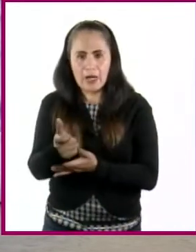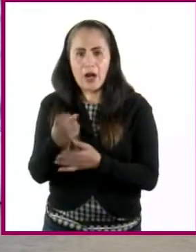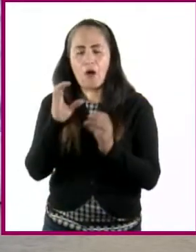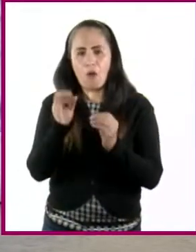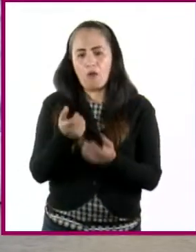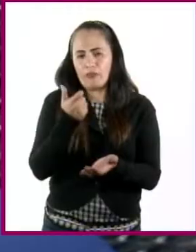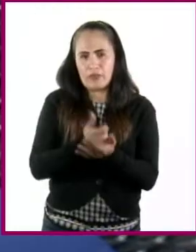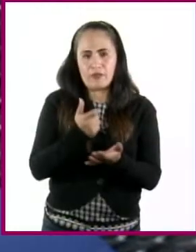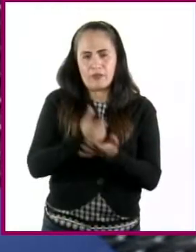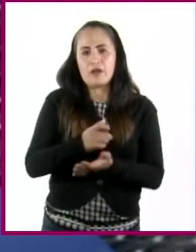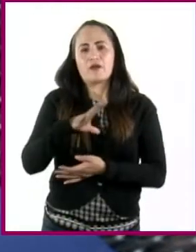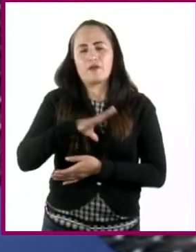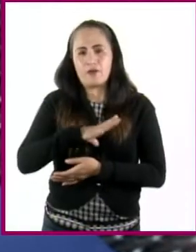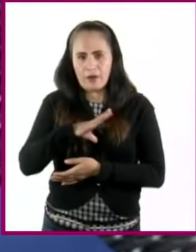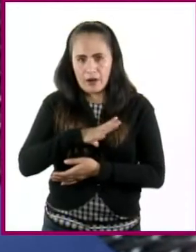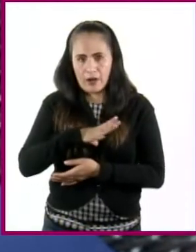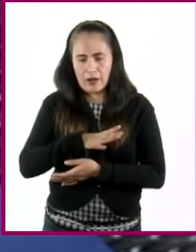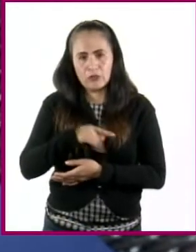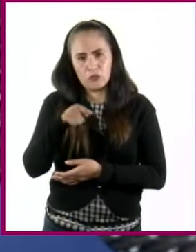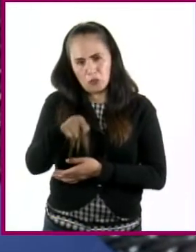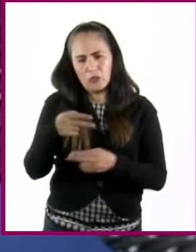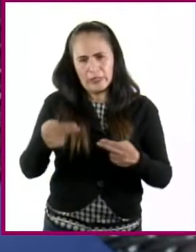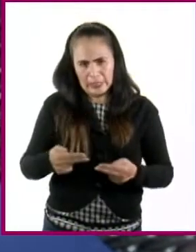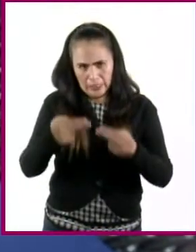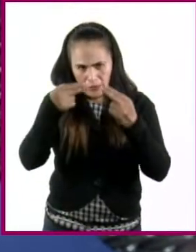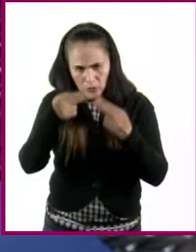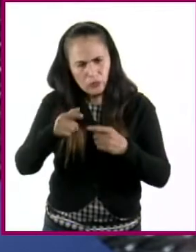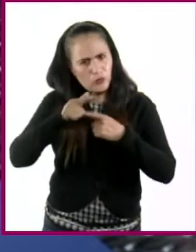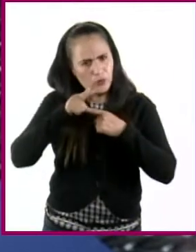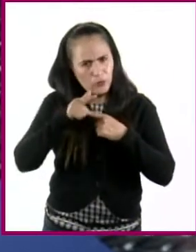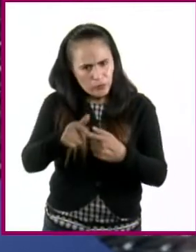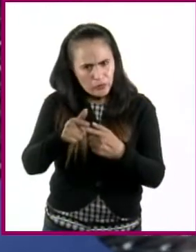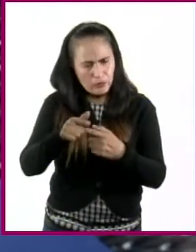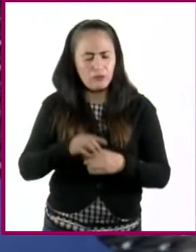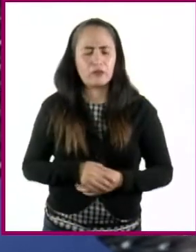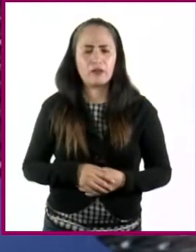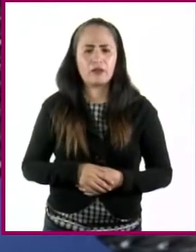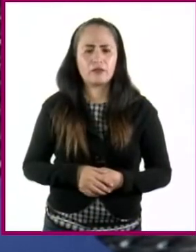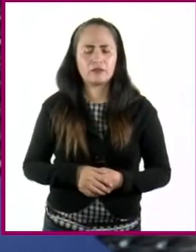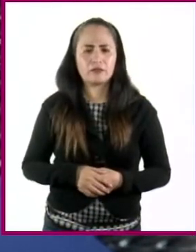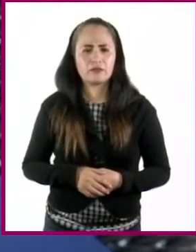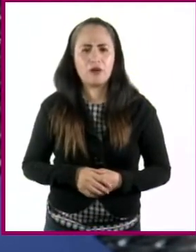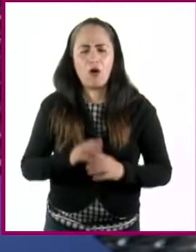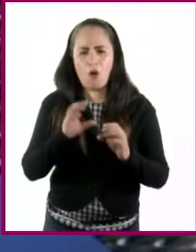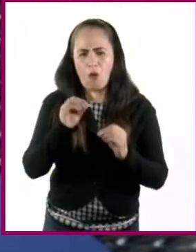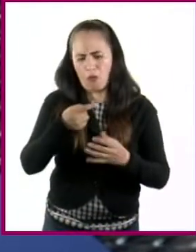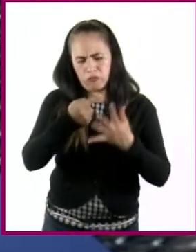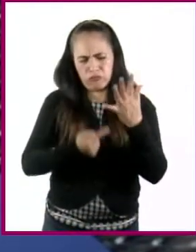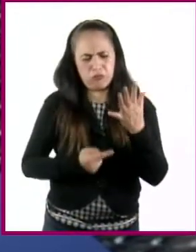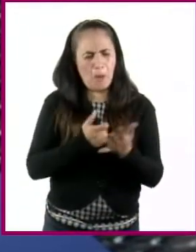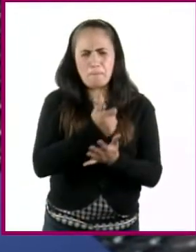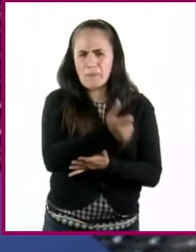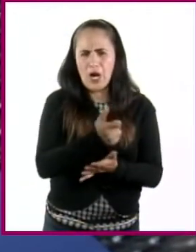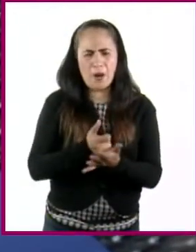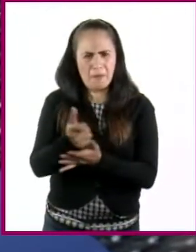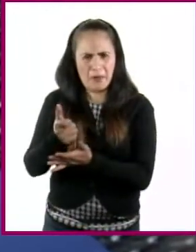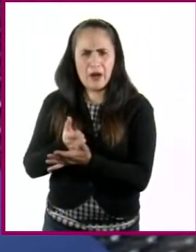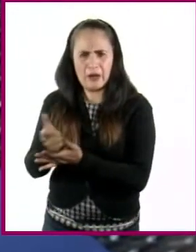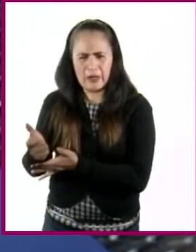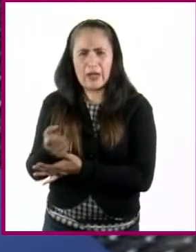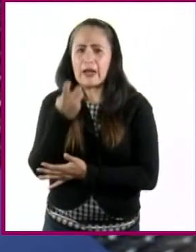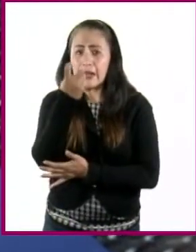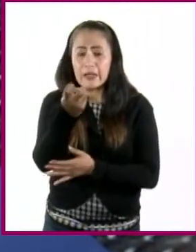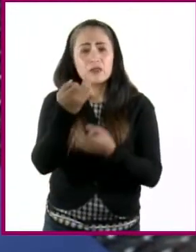presupuesto en el momento para emprender, para salir adelante en diversos problemas. Y eso es lo que para mí sería